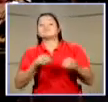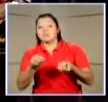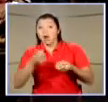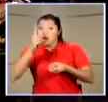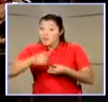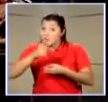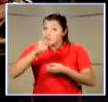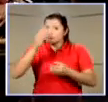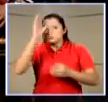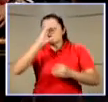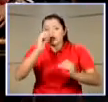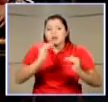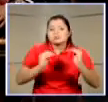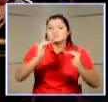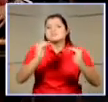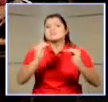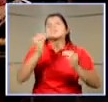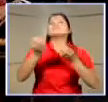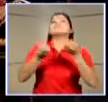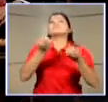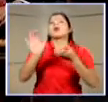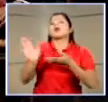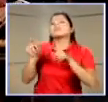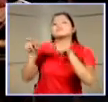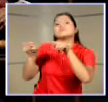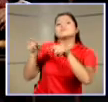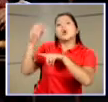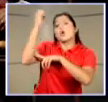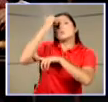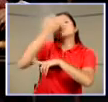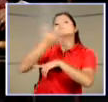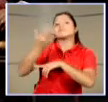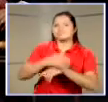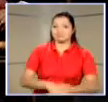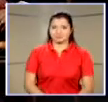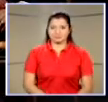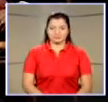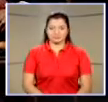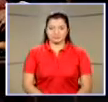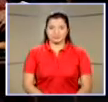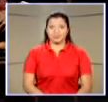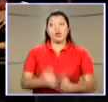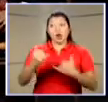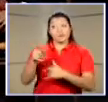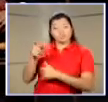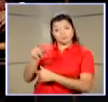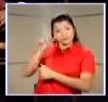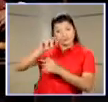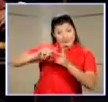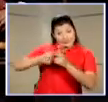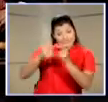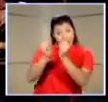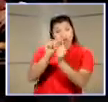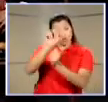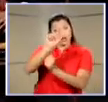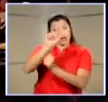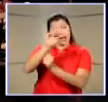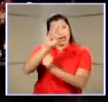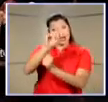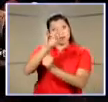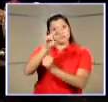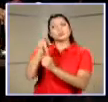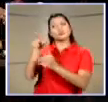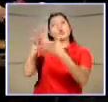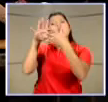que buscar un balance? ¿Cuál es la posición de estas personas? Don Albino, iniciamos con usted. Cuéntenos un